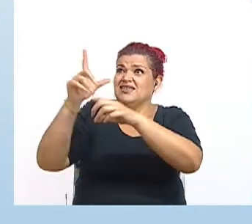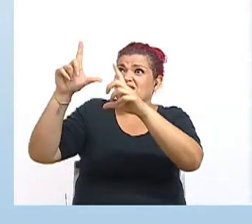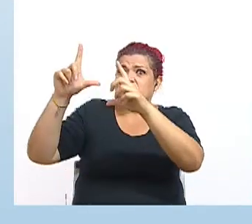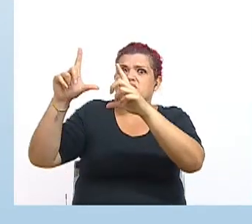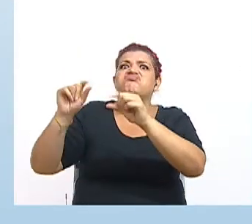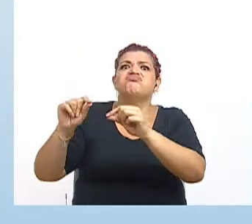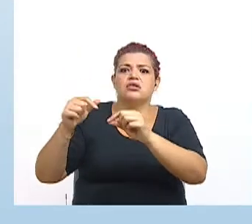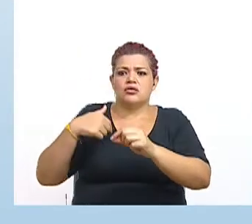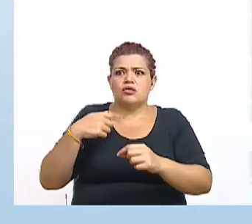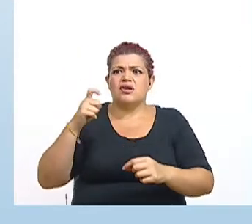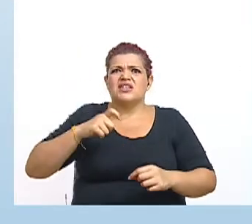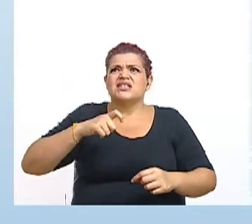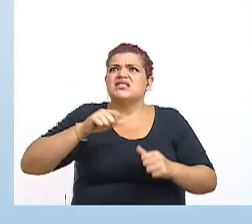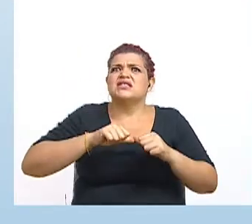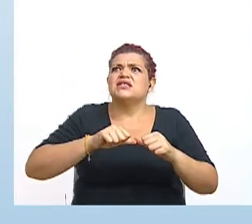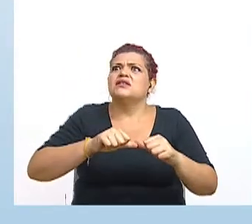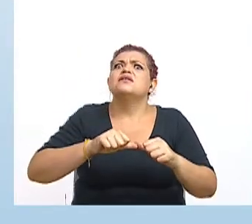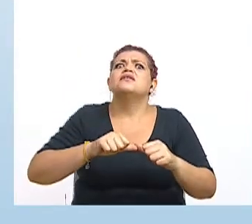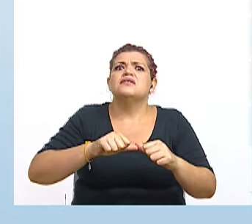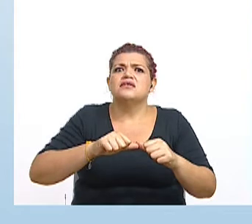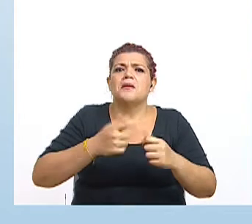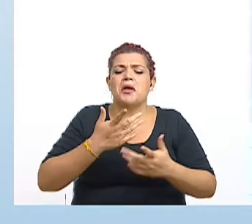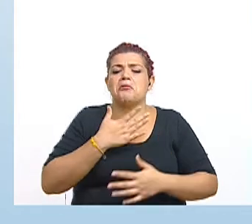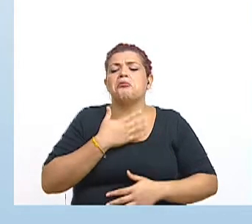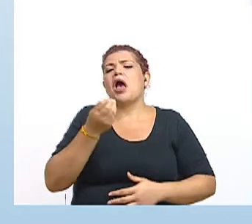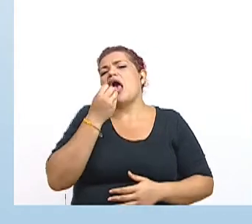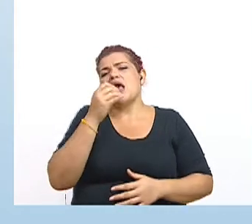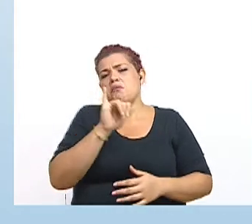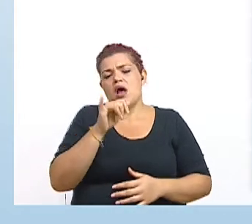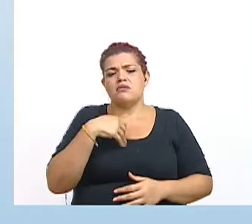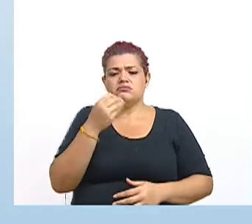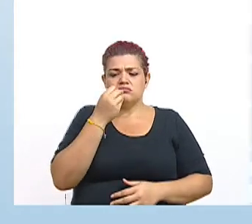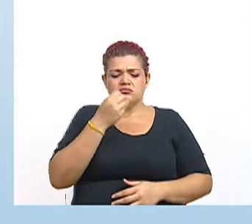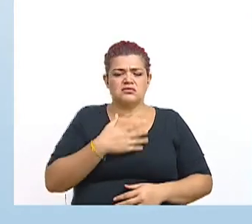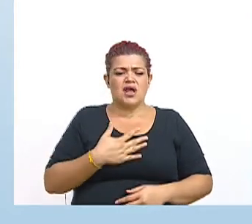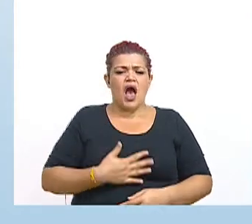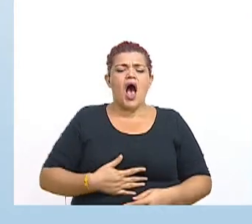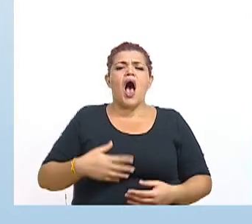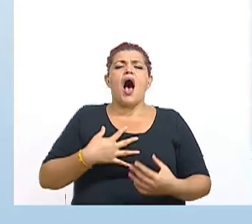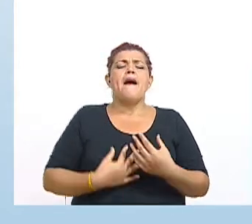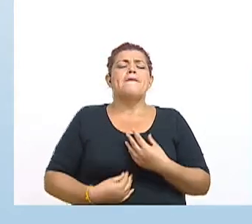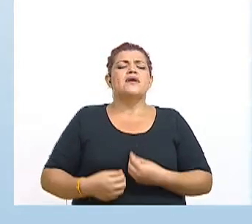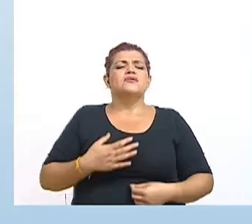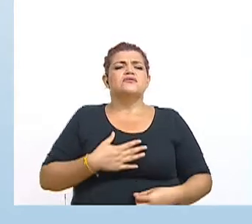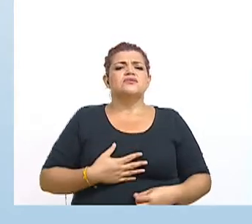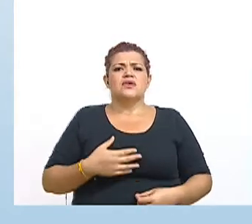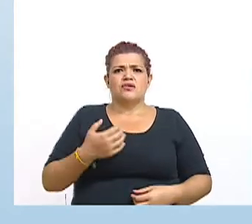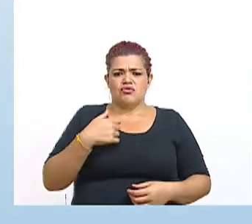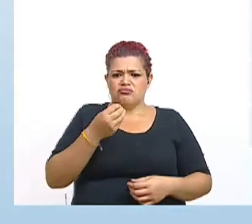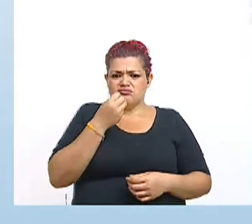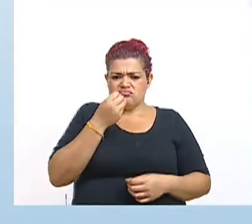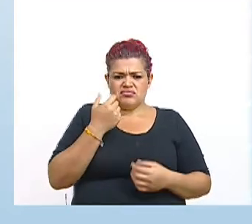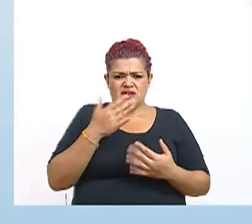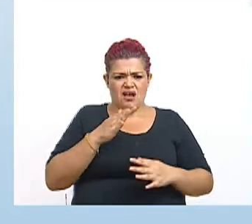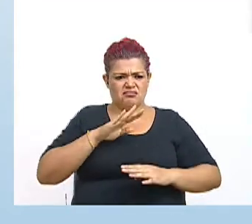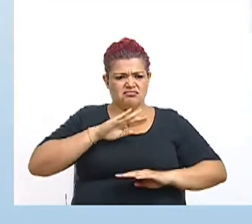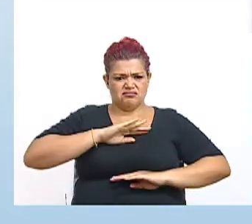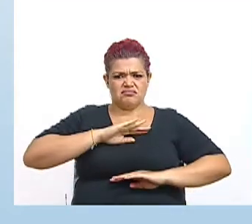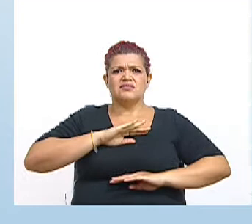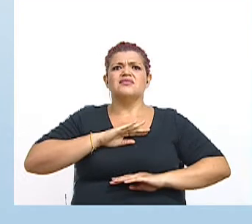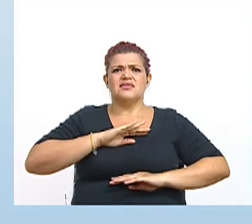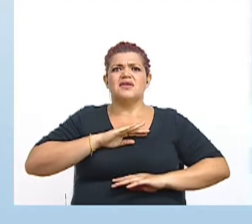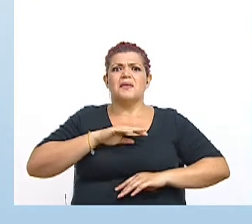alimentación. En este momento tengo hambre, pues voy a comer algo, pero esa necesidad solo se satisface